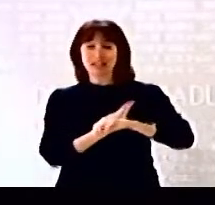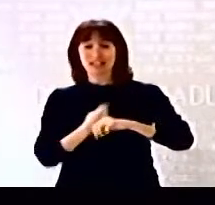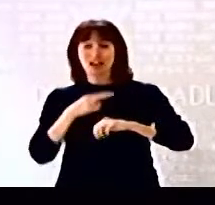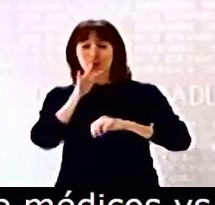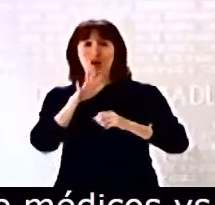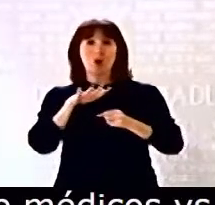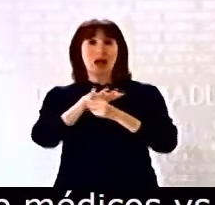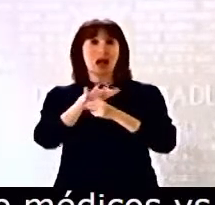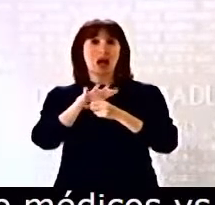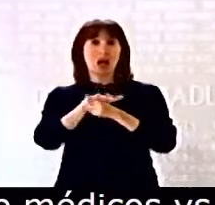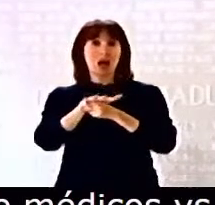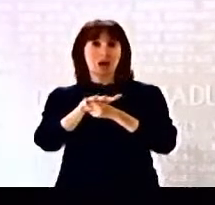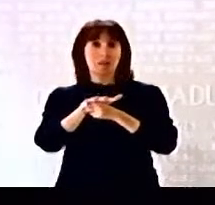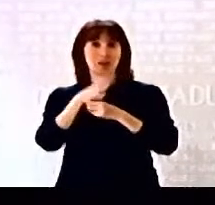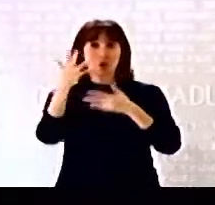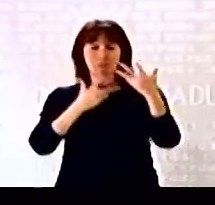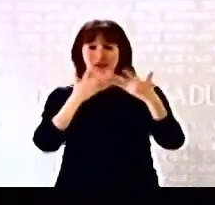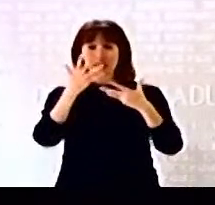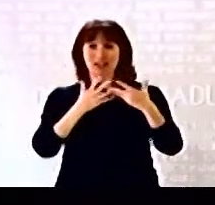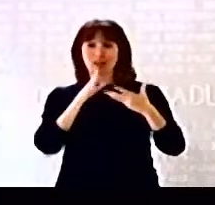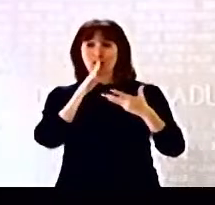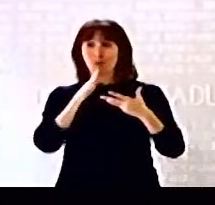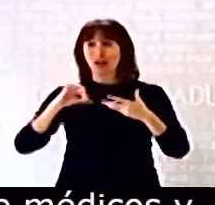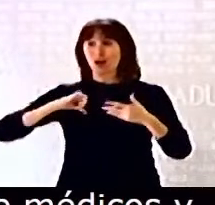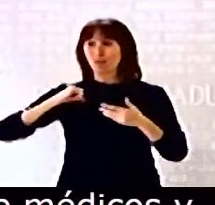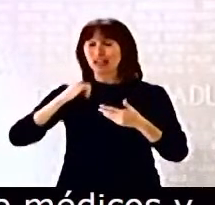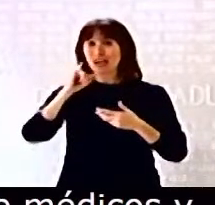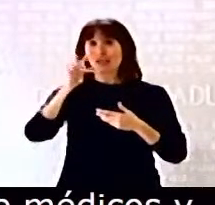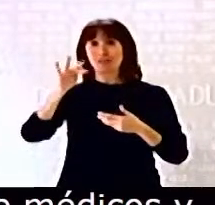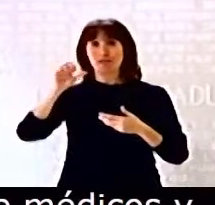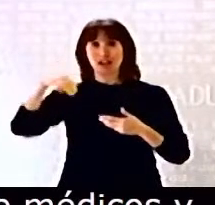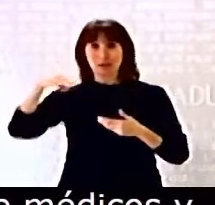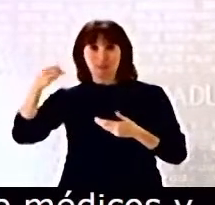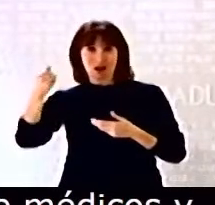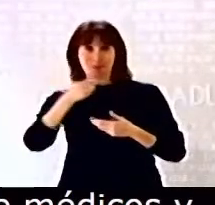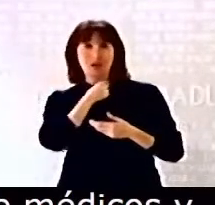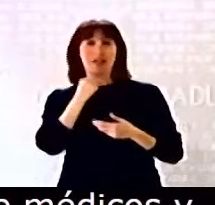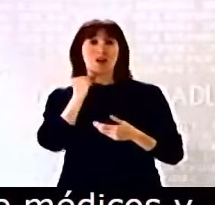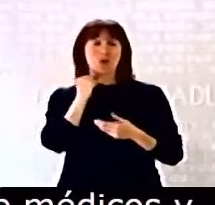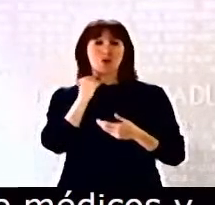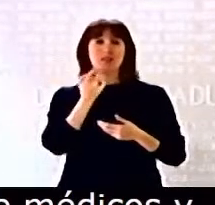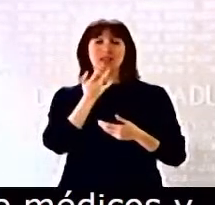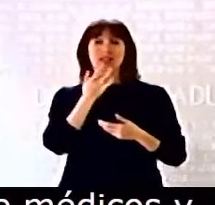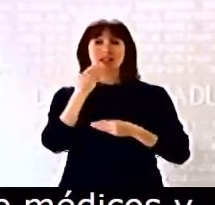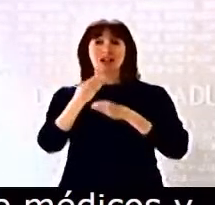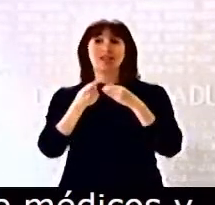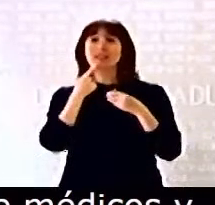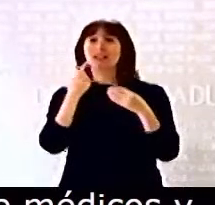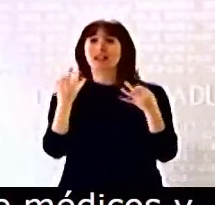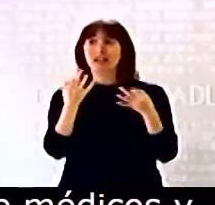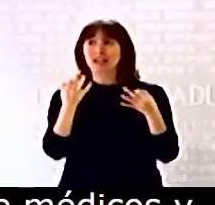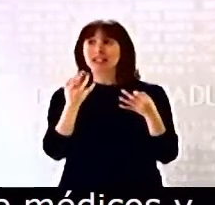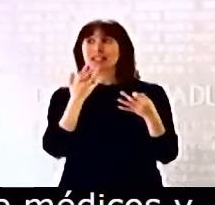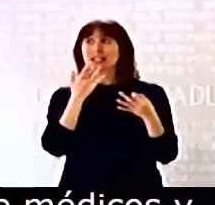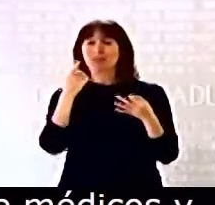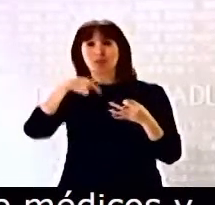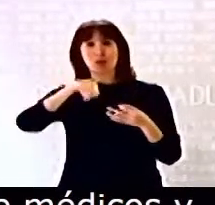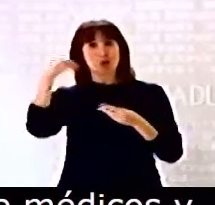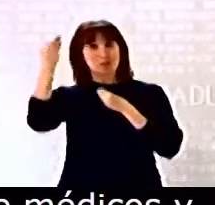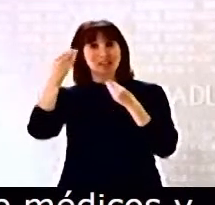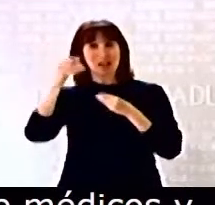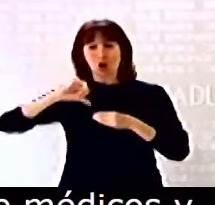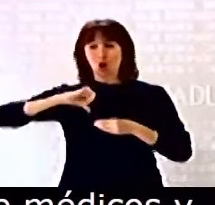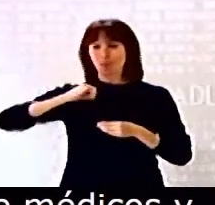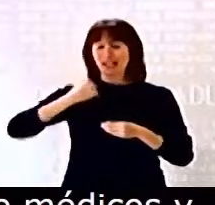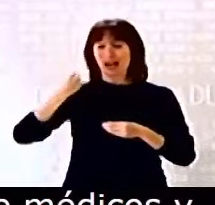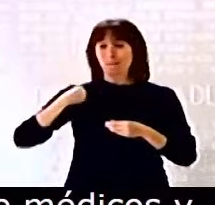ámbito de la administración para trabajar en el hospital de IFEMA, de abajo. ¿Qué se les va a decir? Si prevé que finalmente este hospital se